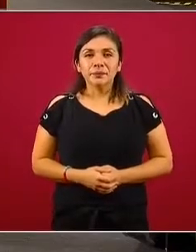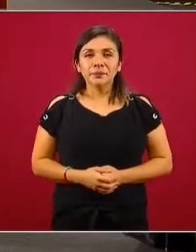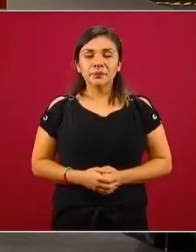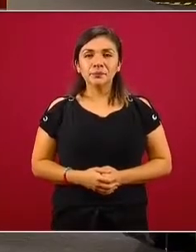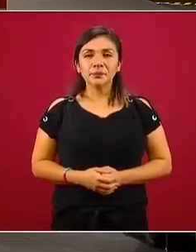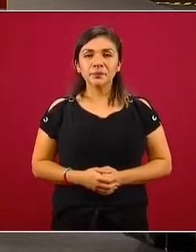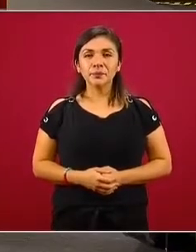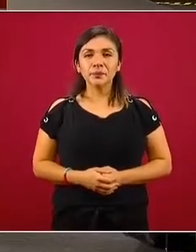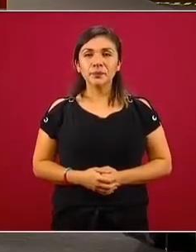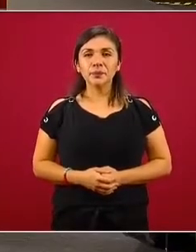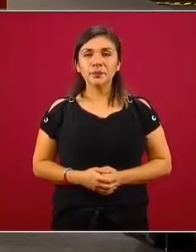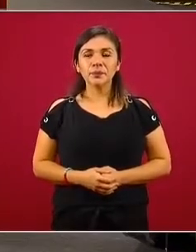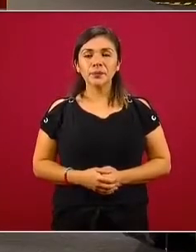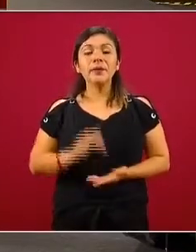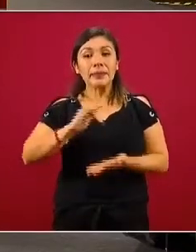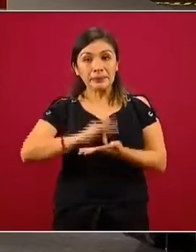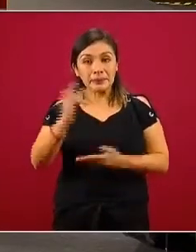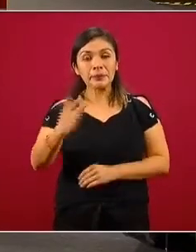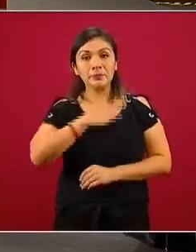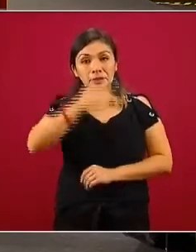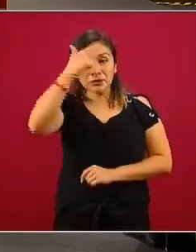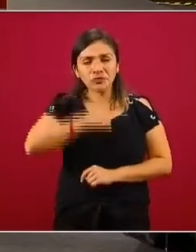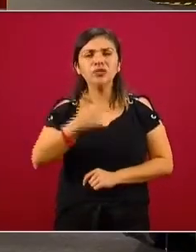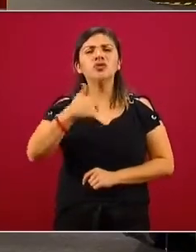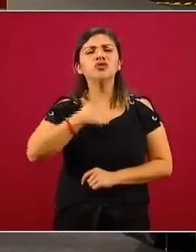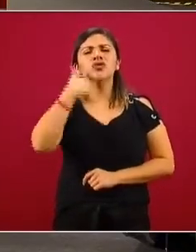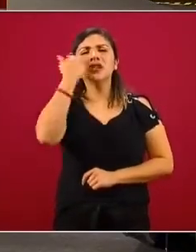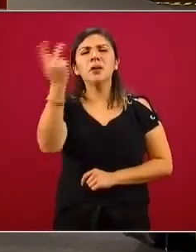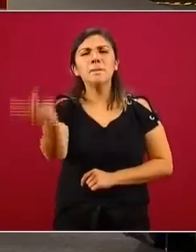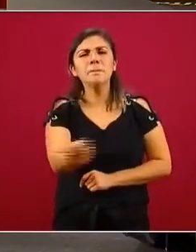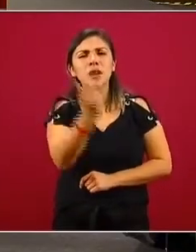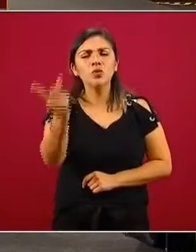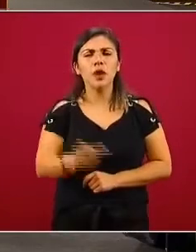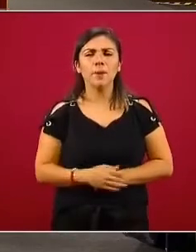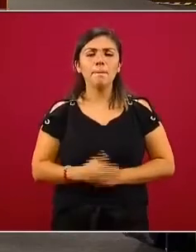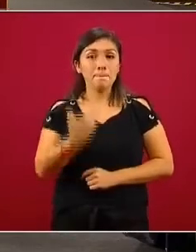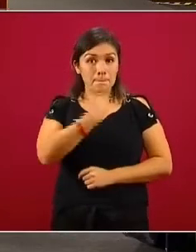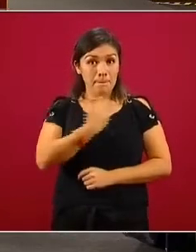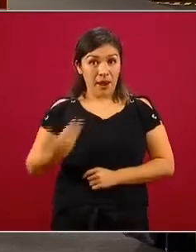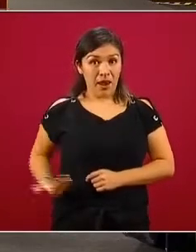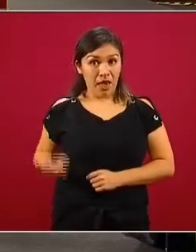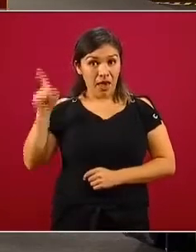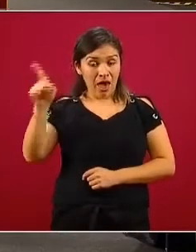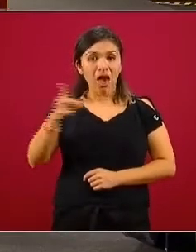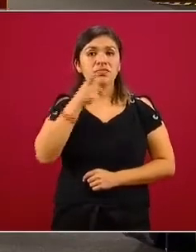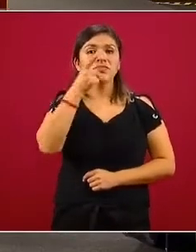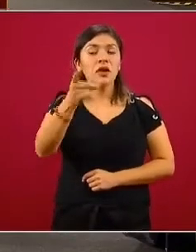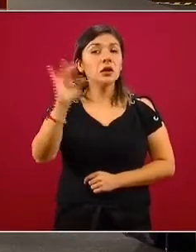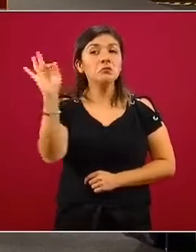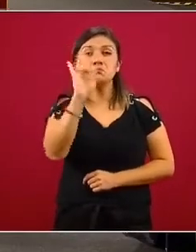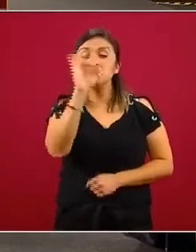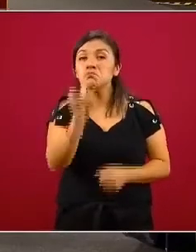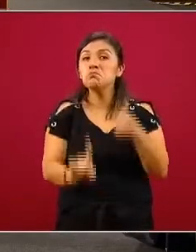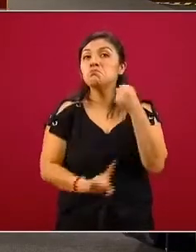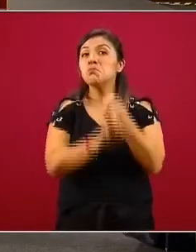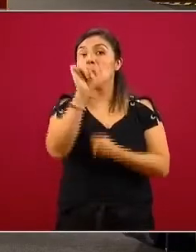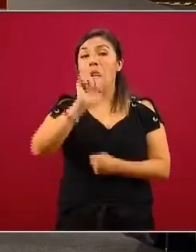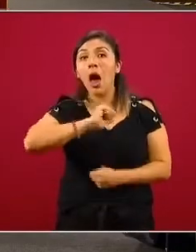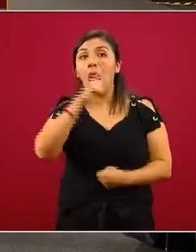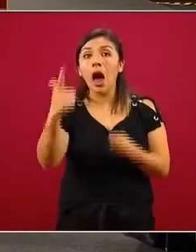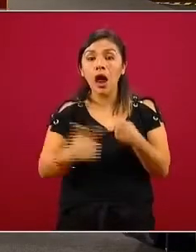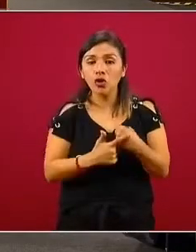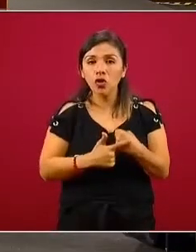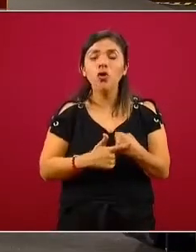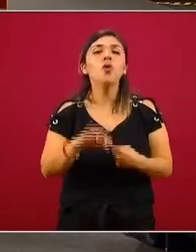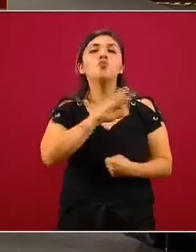buenas noches. Doctor, yo le quiero preguntar, el presidente dijo que si hubiera problemas, rectificarían